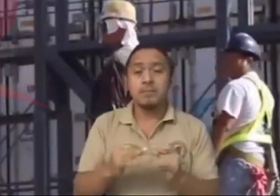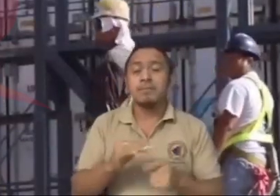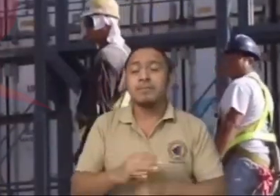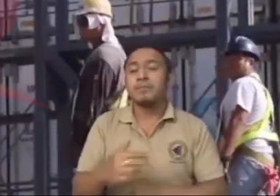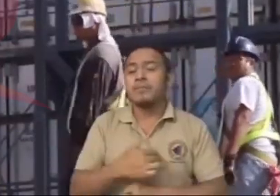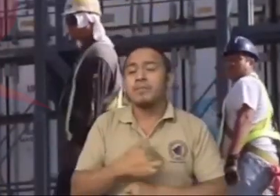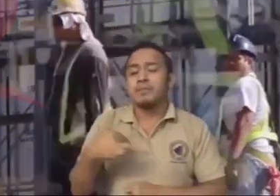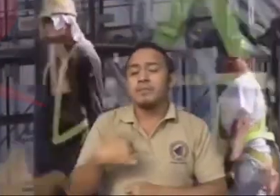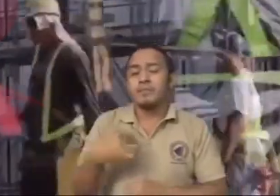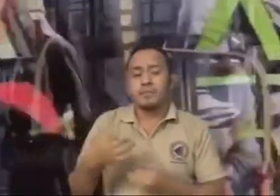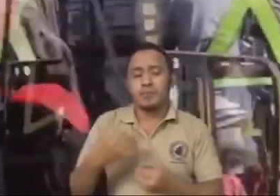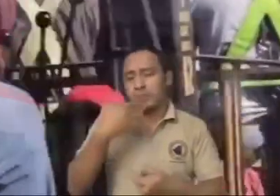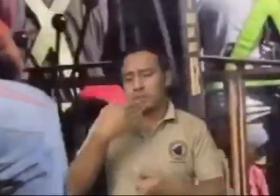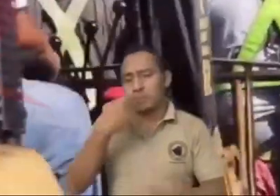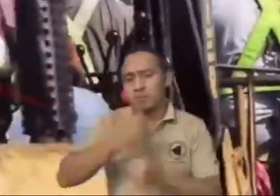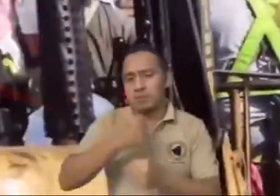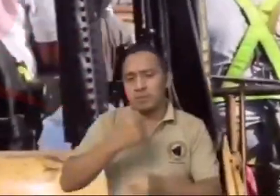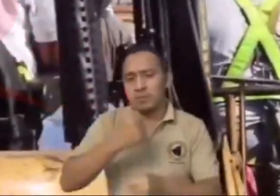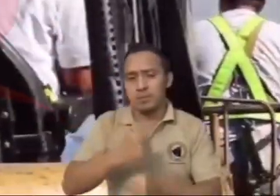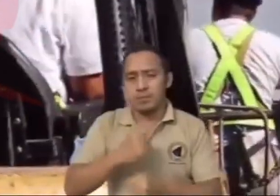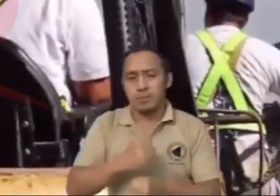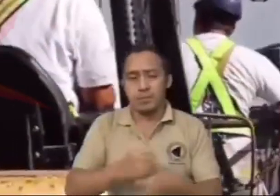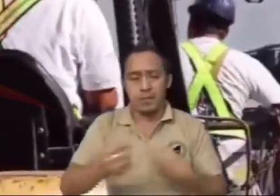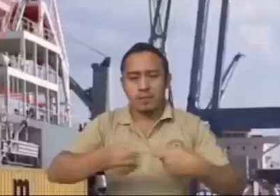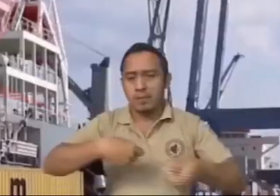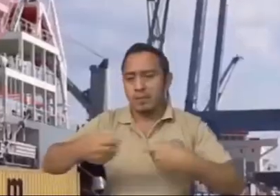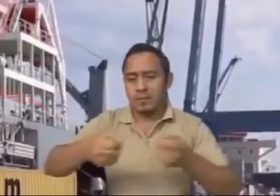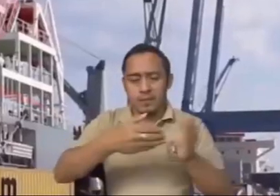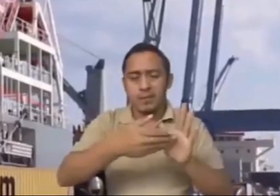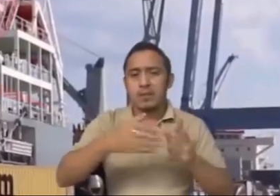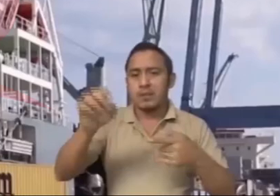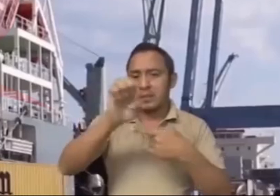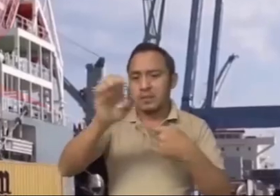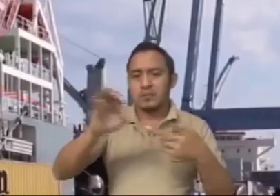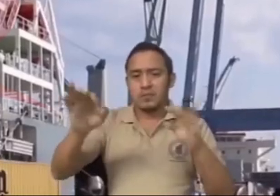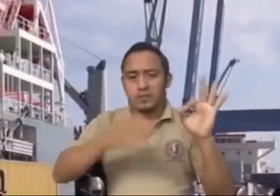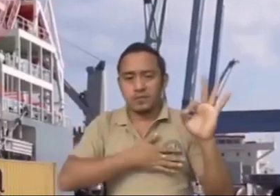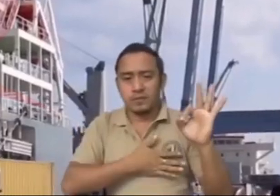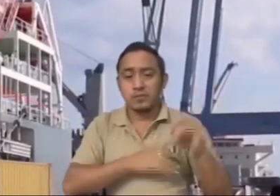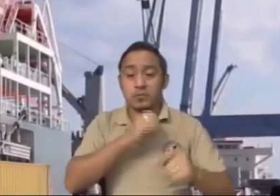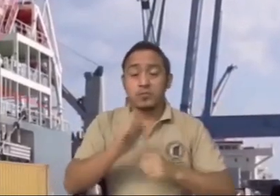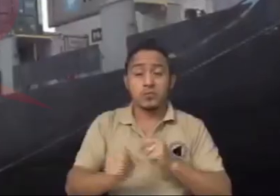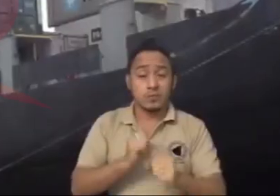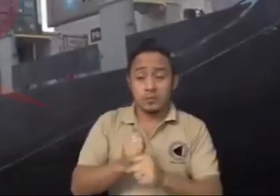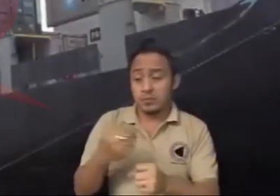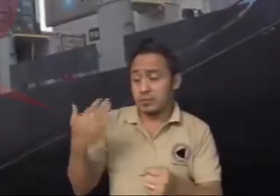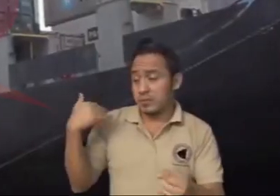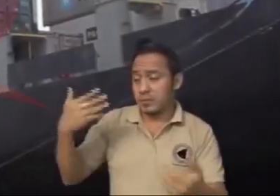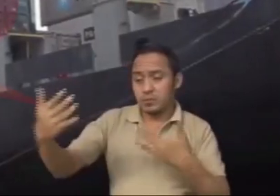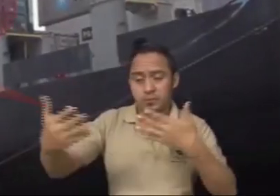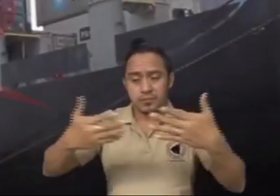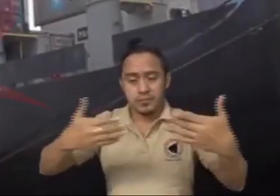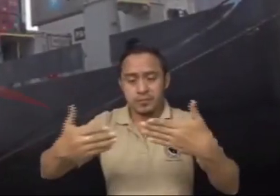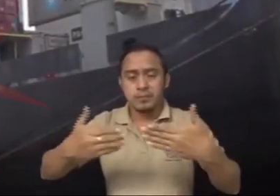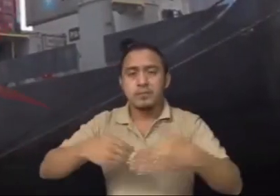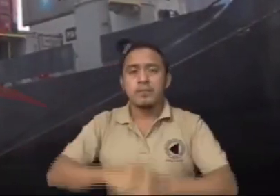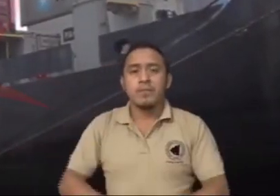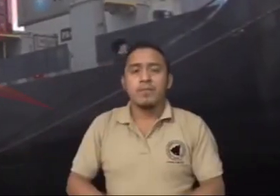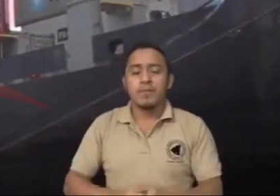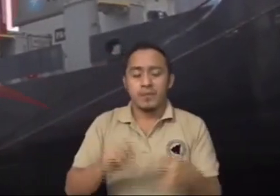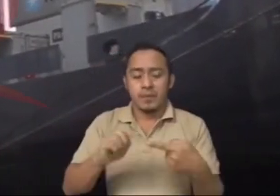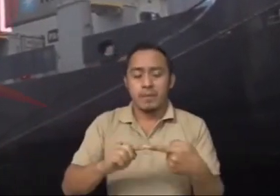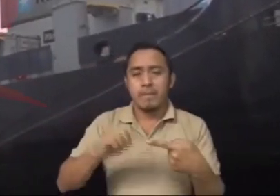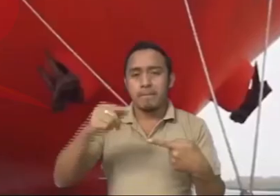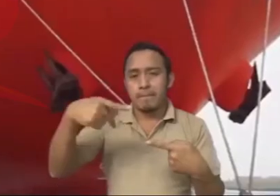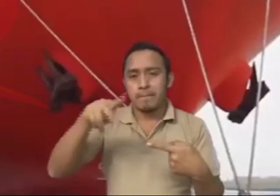El ministro de Hacienda y Crédito Público, Iván Acosta, presentó detalles preliminares sobre las exportaciones en los dos primeros meses del